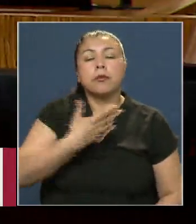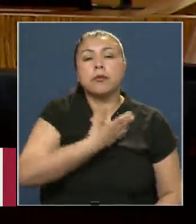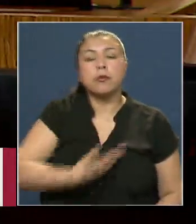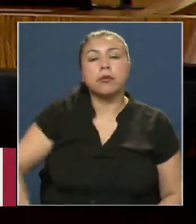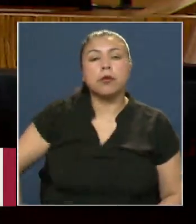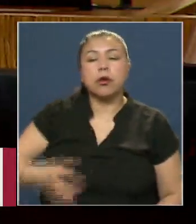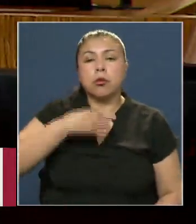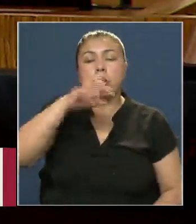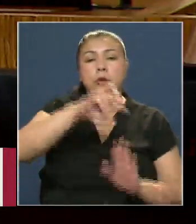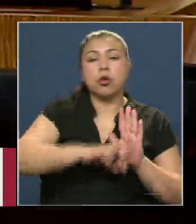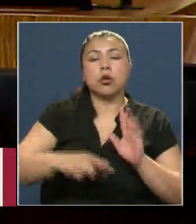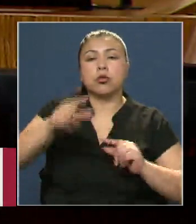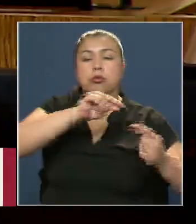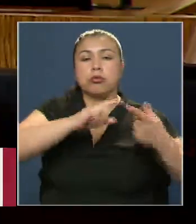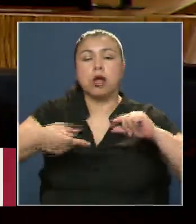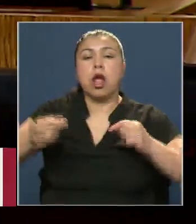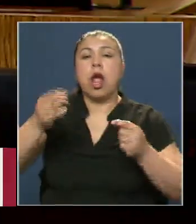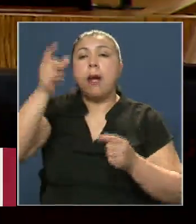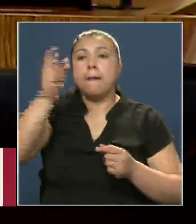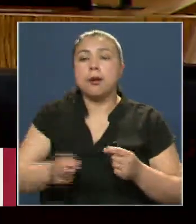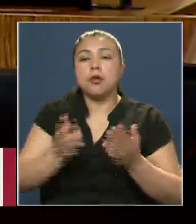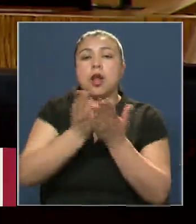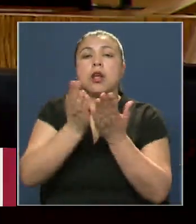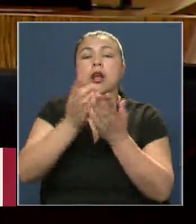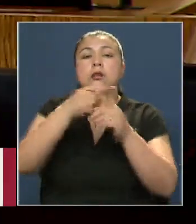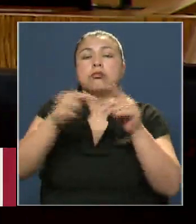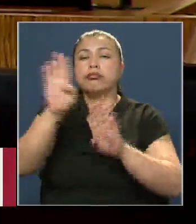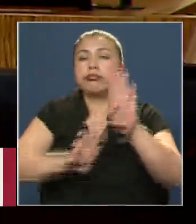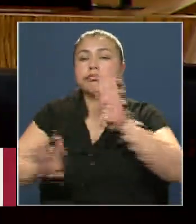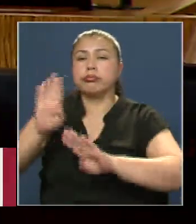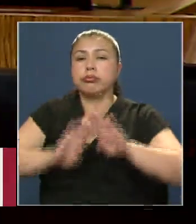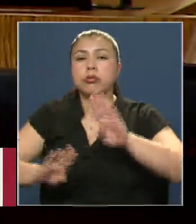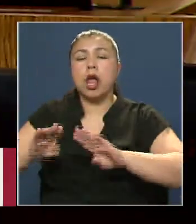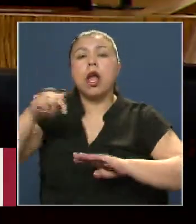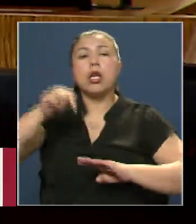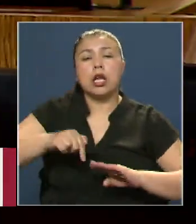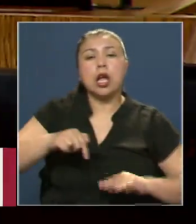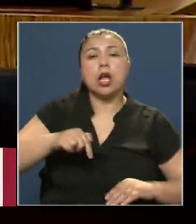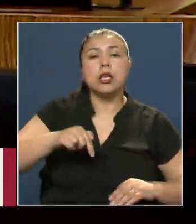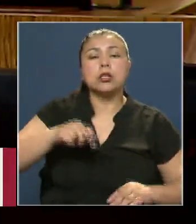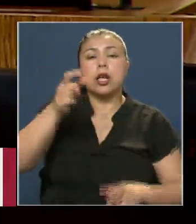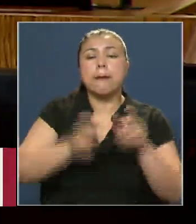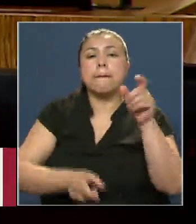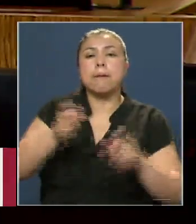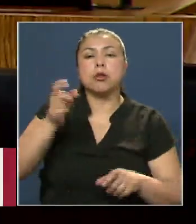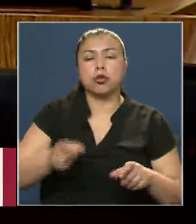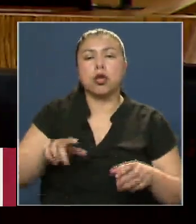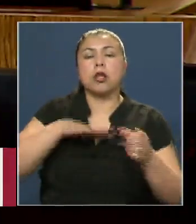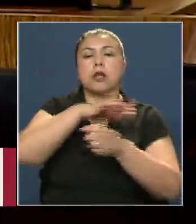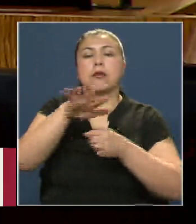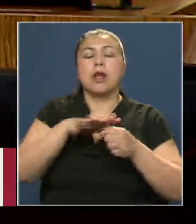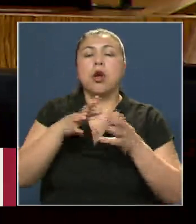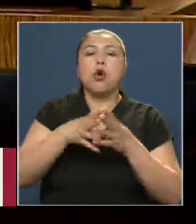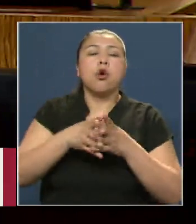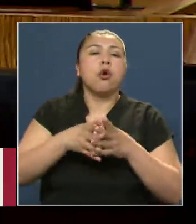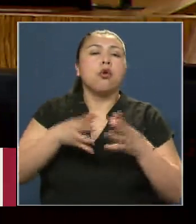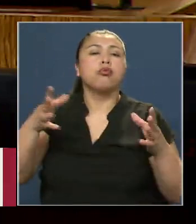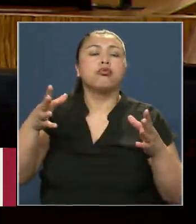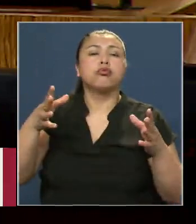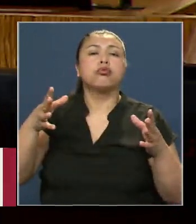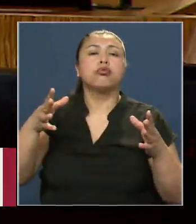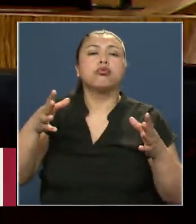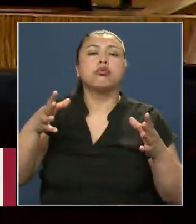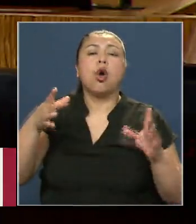proyecto que estábamos discutiendo de clase media protegida, que estas personas están en una situación tremendamente